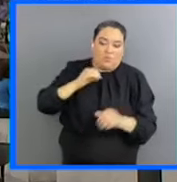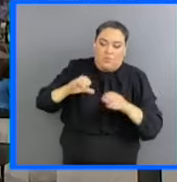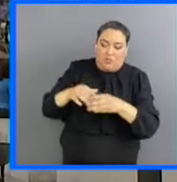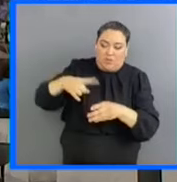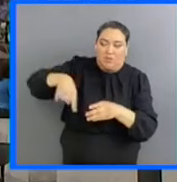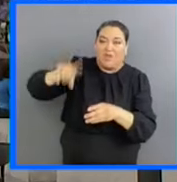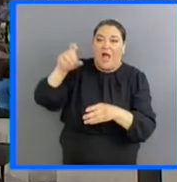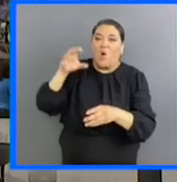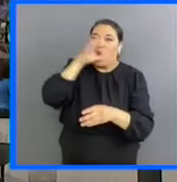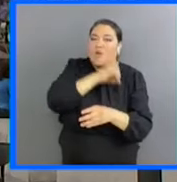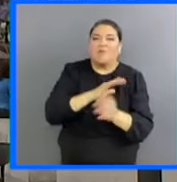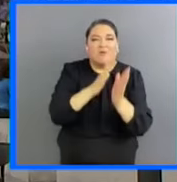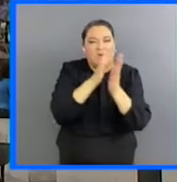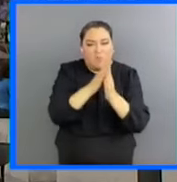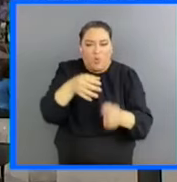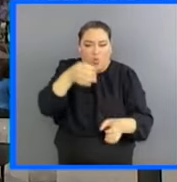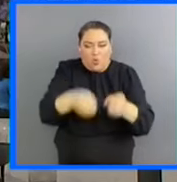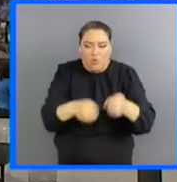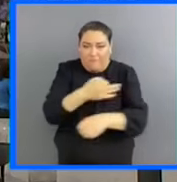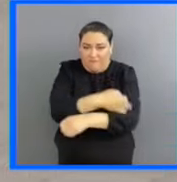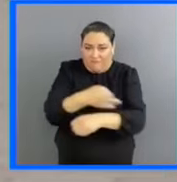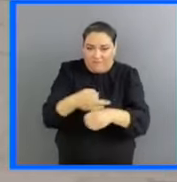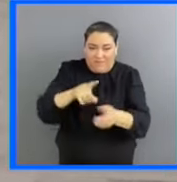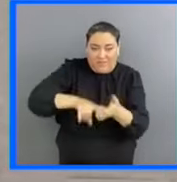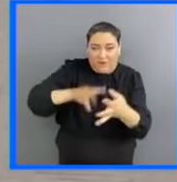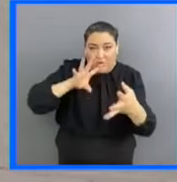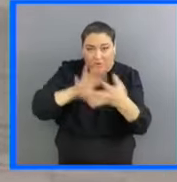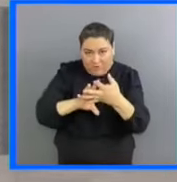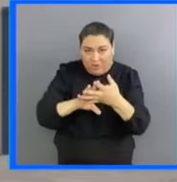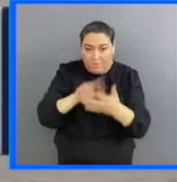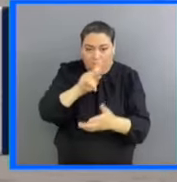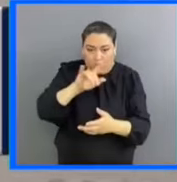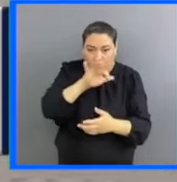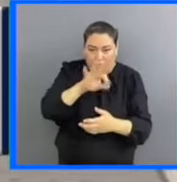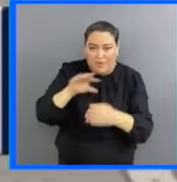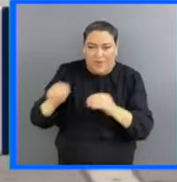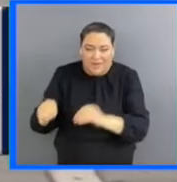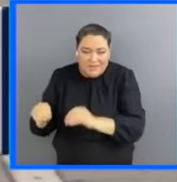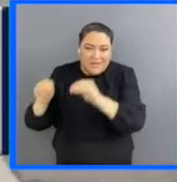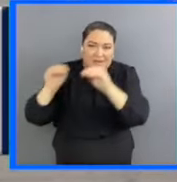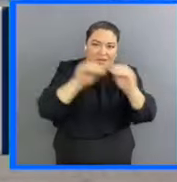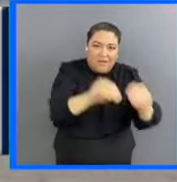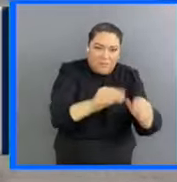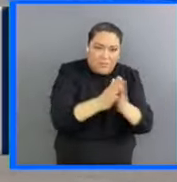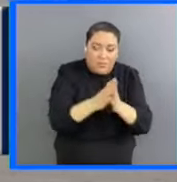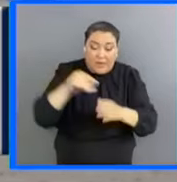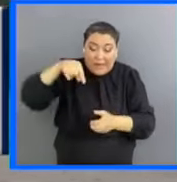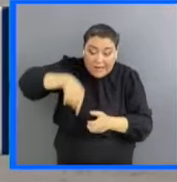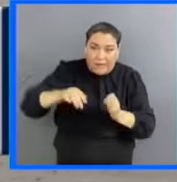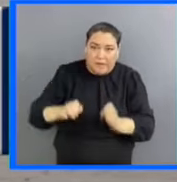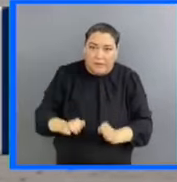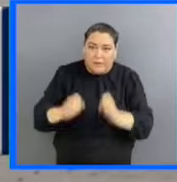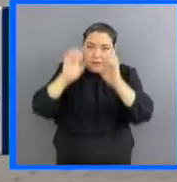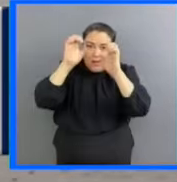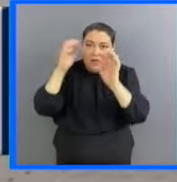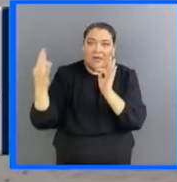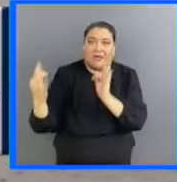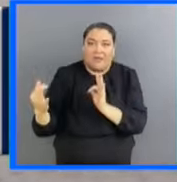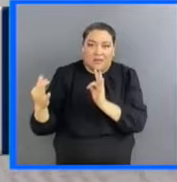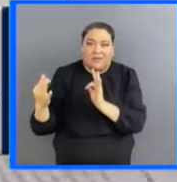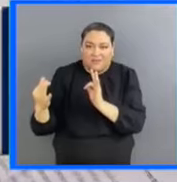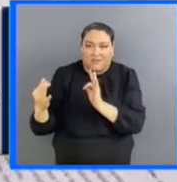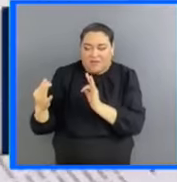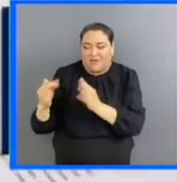los juzgados familiares y penales del Poder Judicial del Estado, pues el edificio se encuentra a un costado del Centro de Readaptación Social